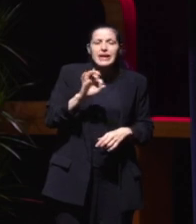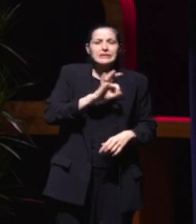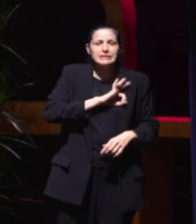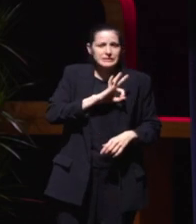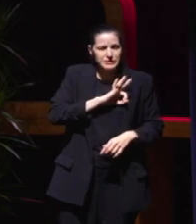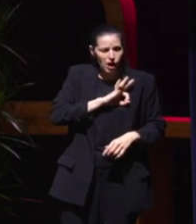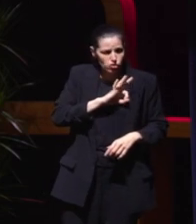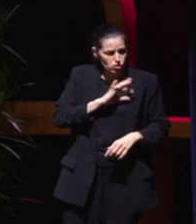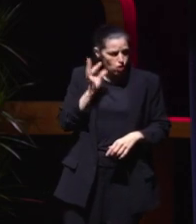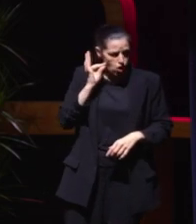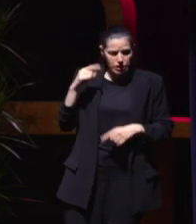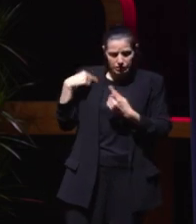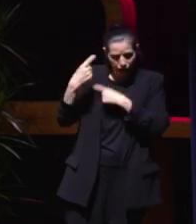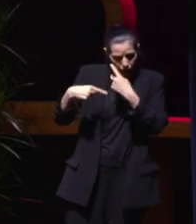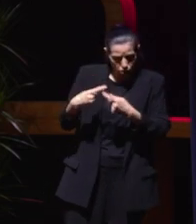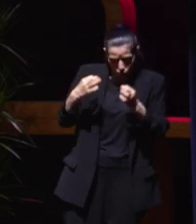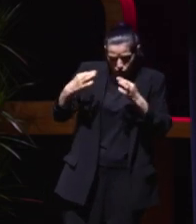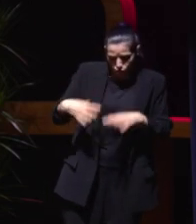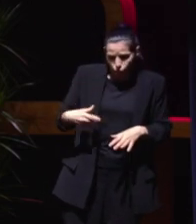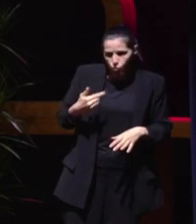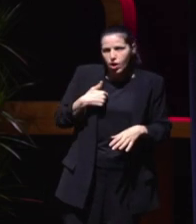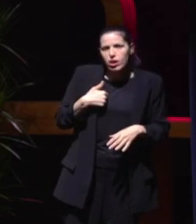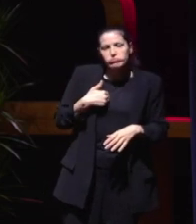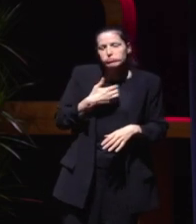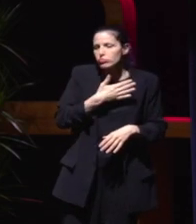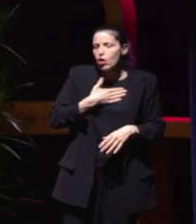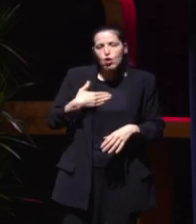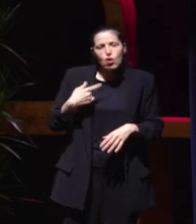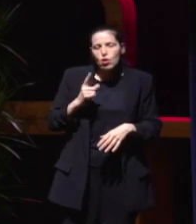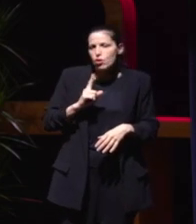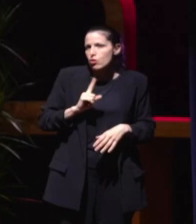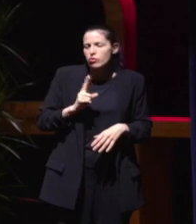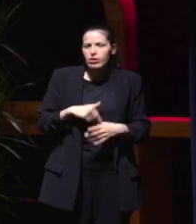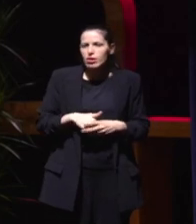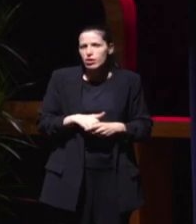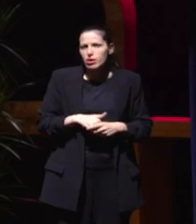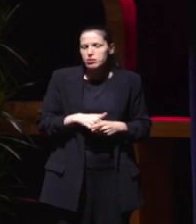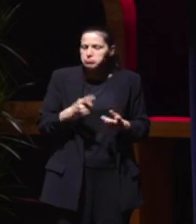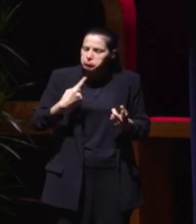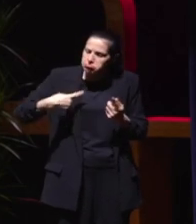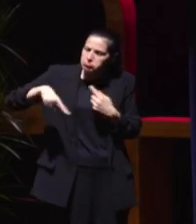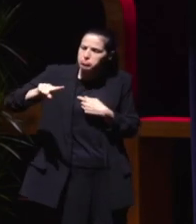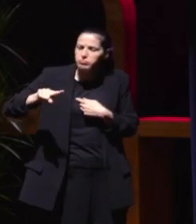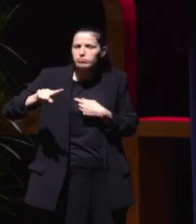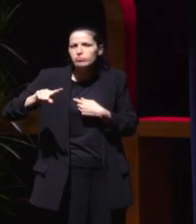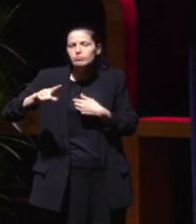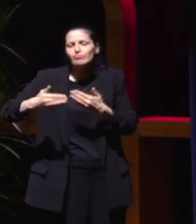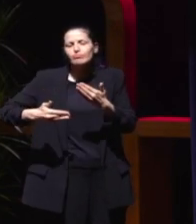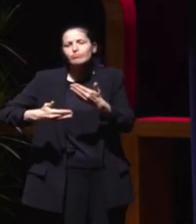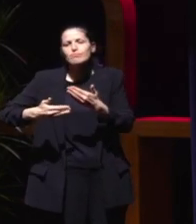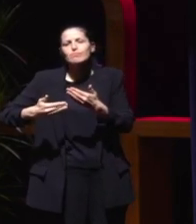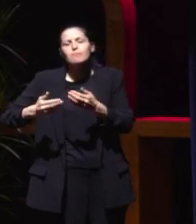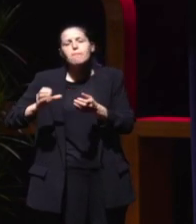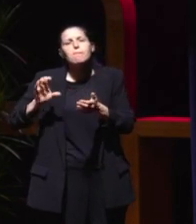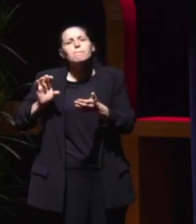hemos empezado que nos conocen desde hace 30 años no nos quieren y la ponen en el ese moda pero no en el país de los grandes